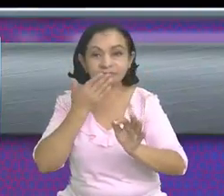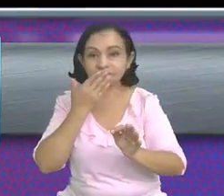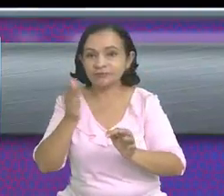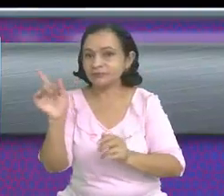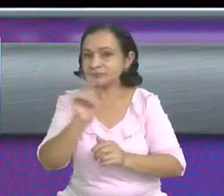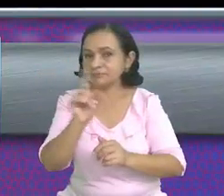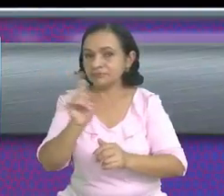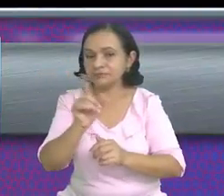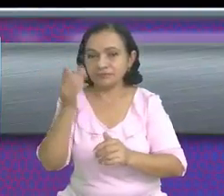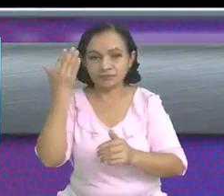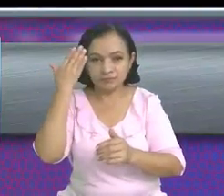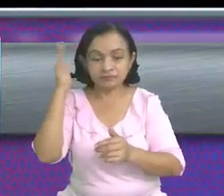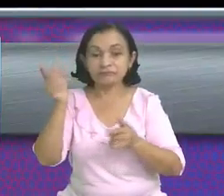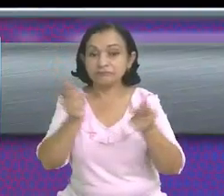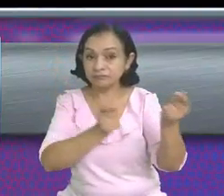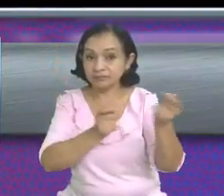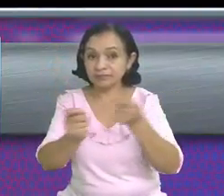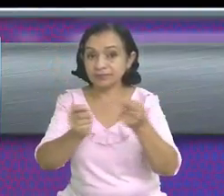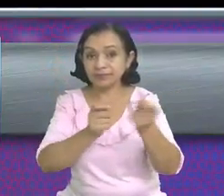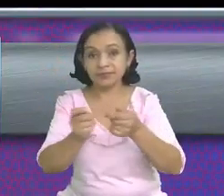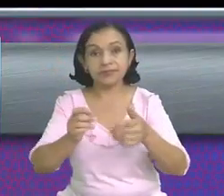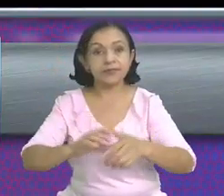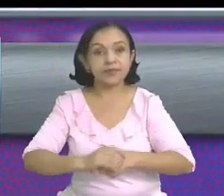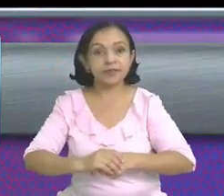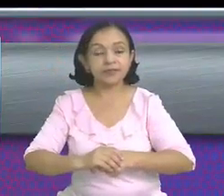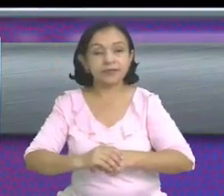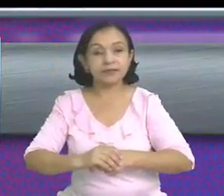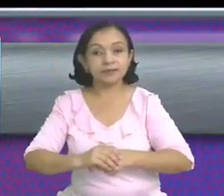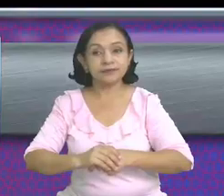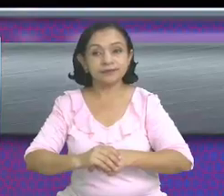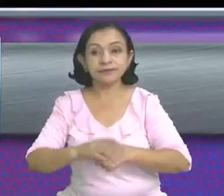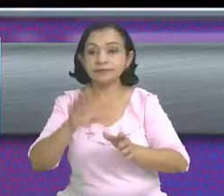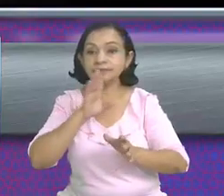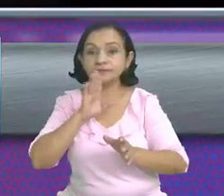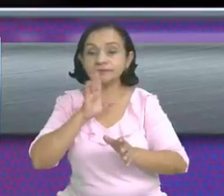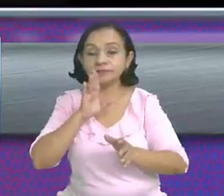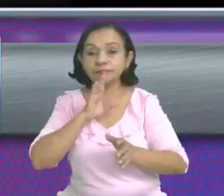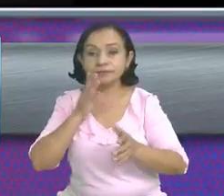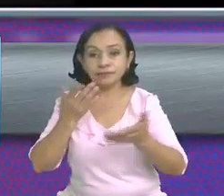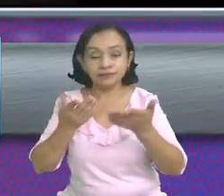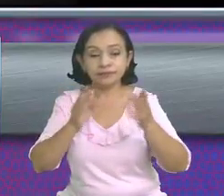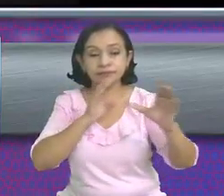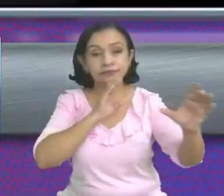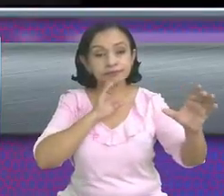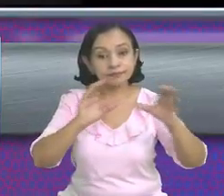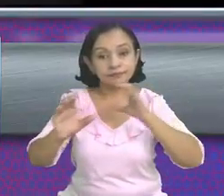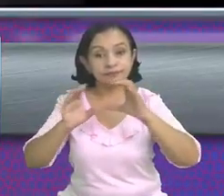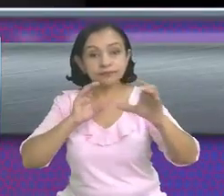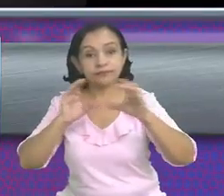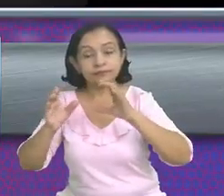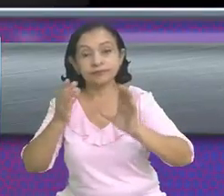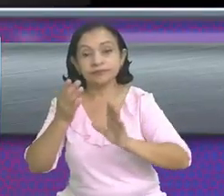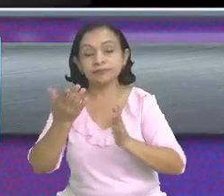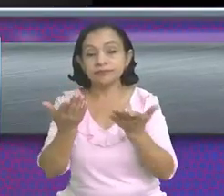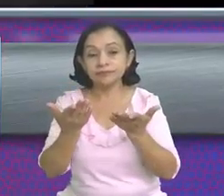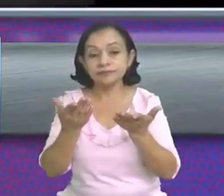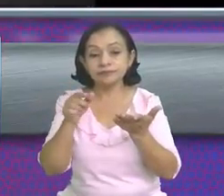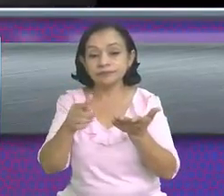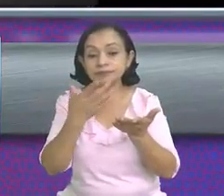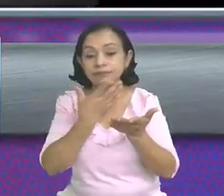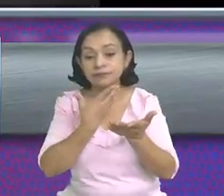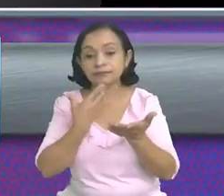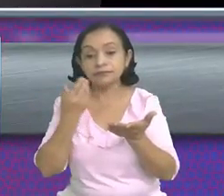que hay que saber lidiar. Y para eso entonces hablamos de que hay que fortalecer la comunicación en el adolescente, con la